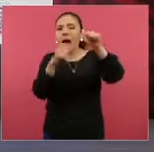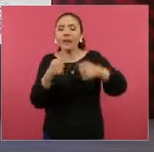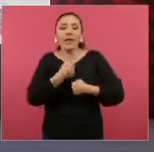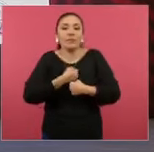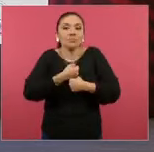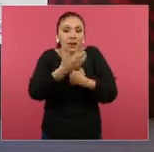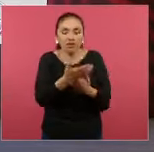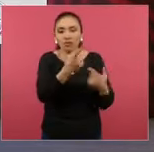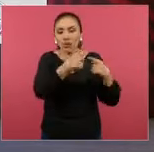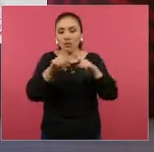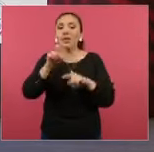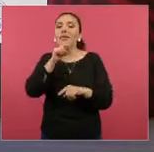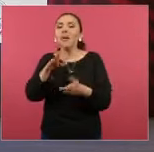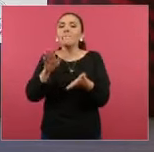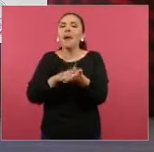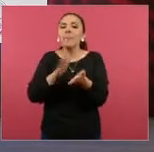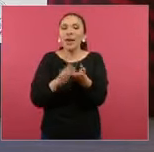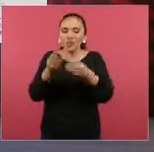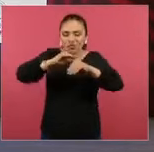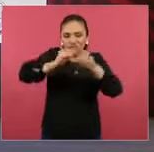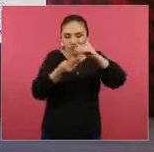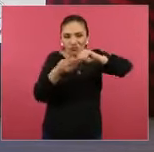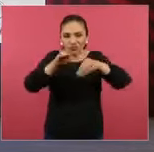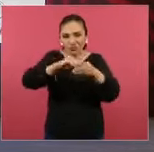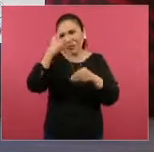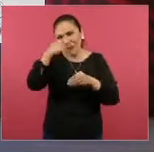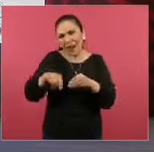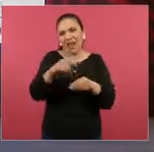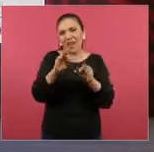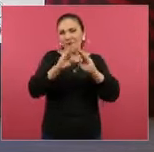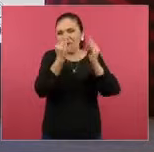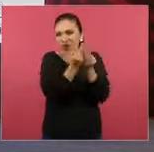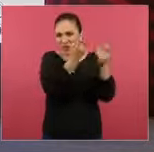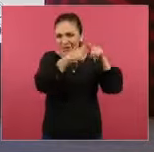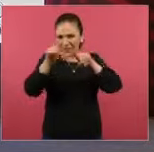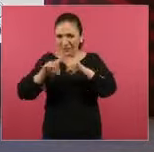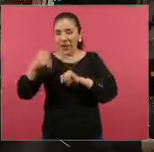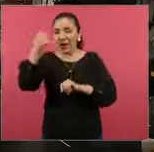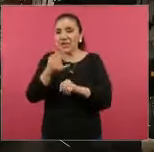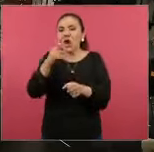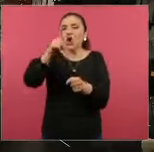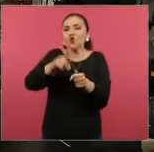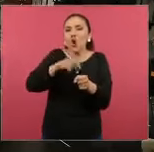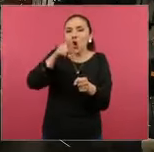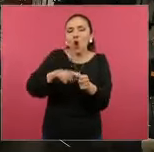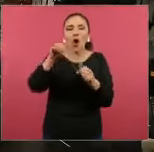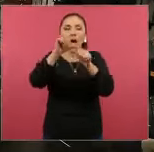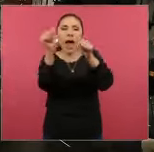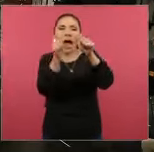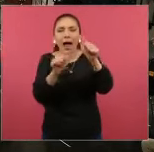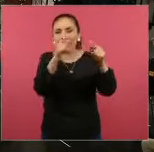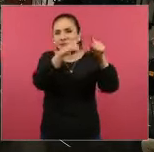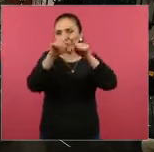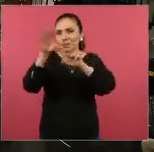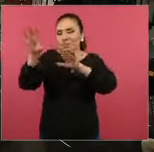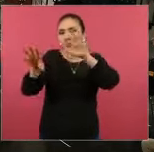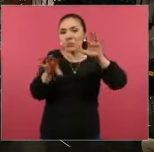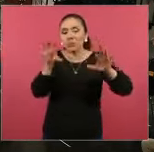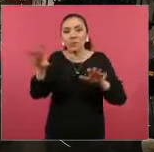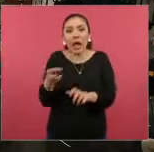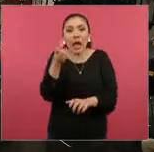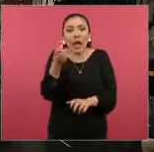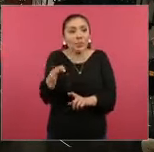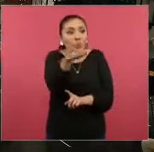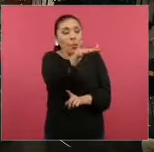más de papiroflexia, por acá al fondo también más distribución del color, el arte, las expresiones artísticas, y todo